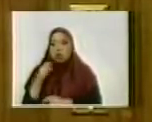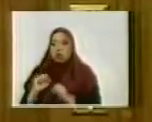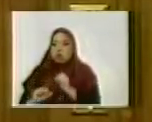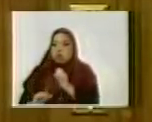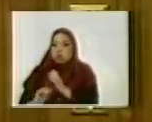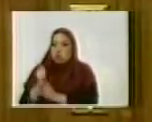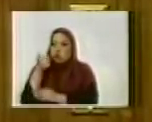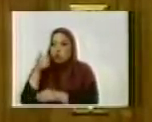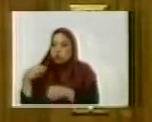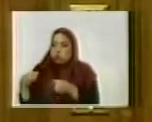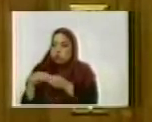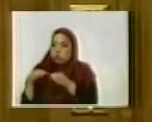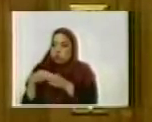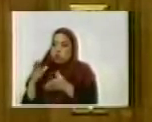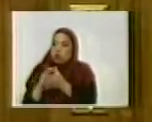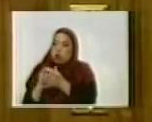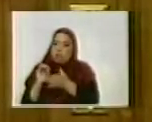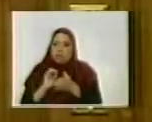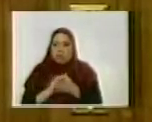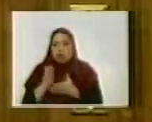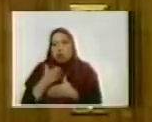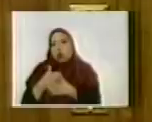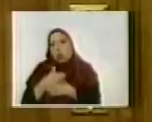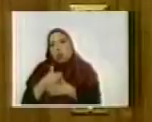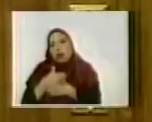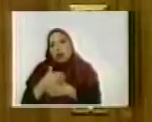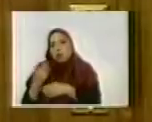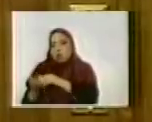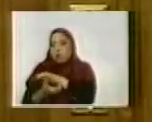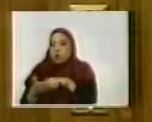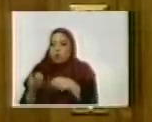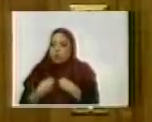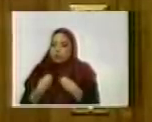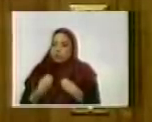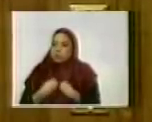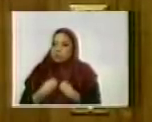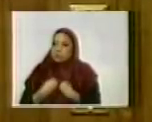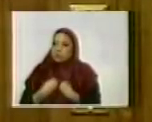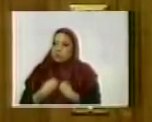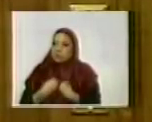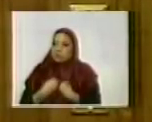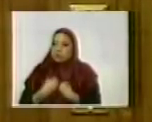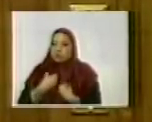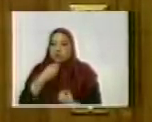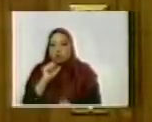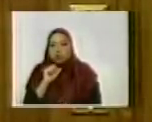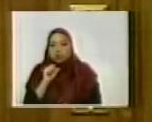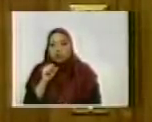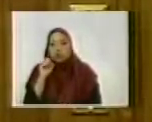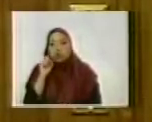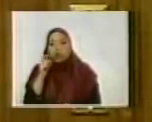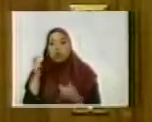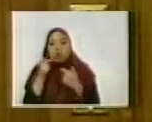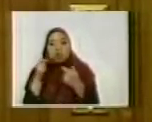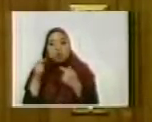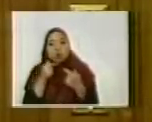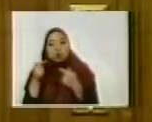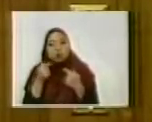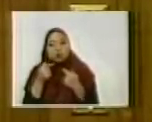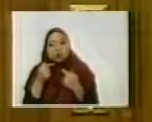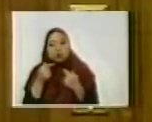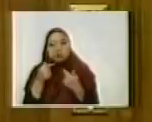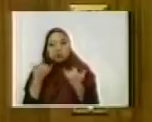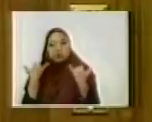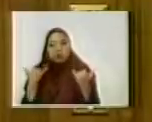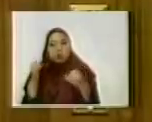Con Ali compartimos muchas de esas circunstancias. Y quedan como referencia sus discursos